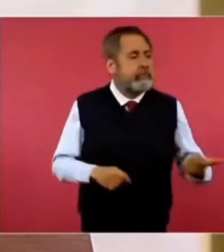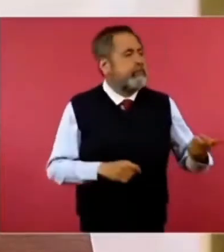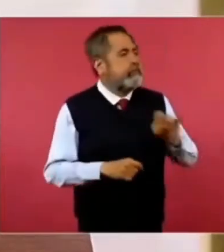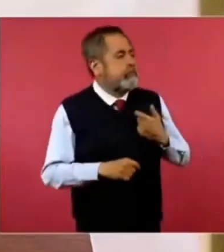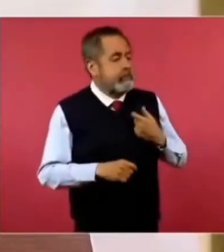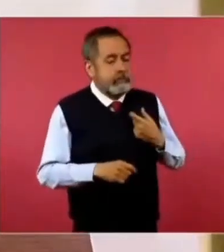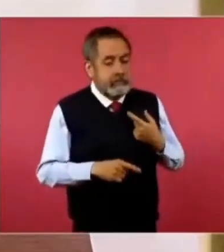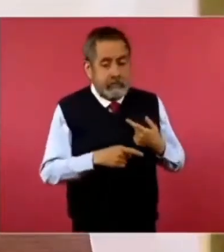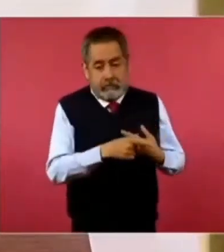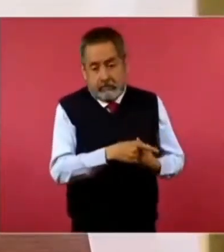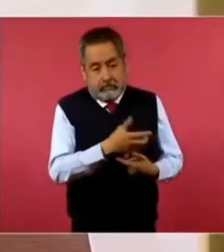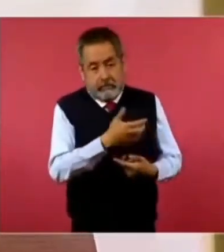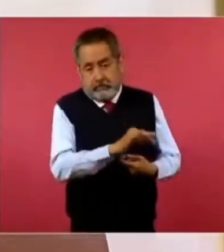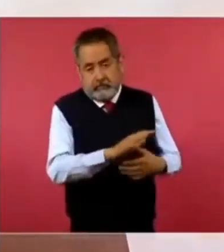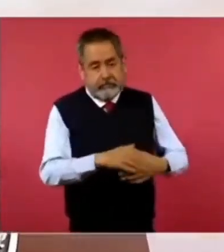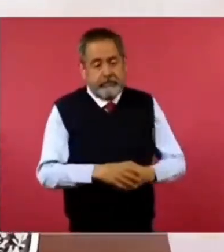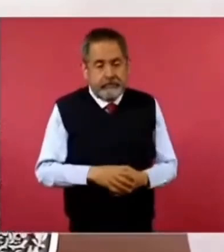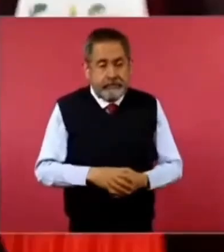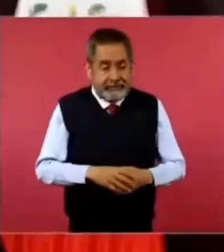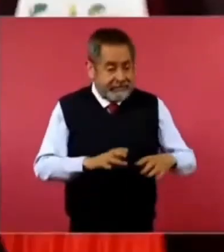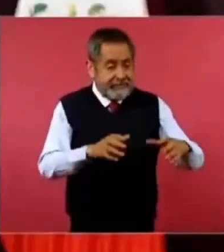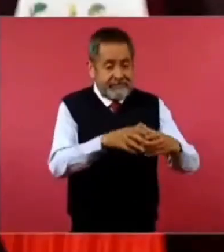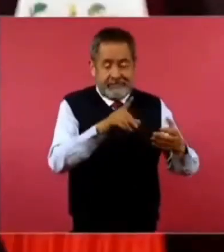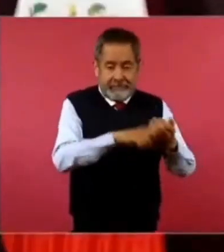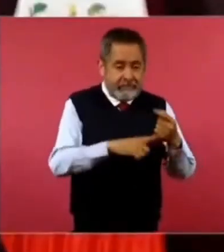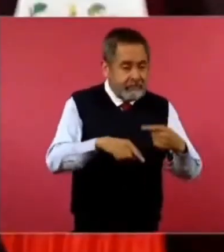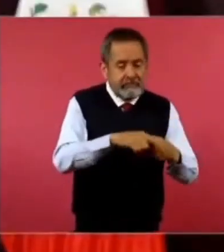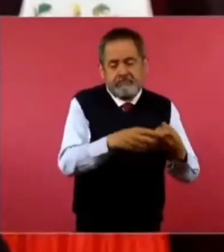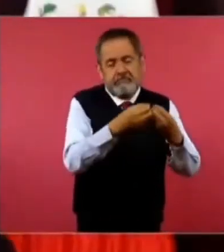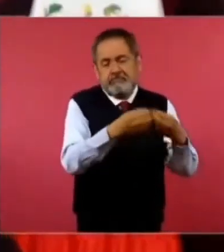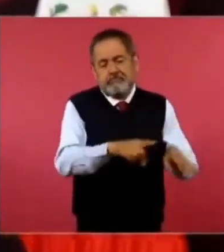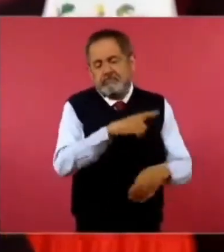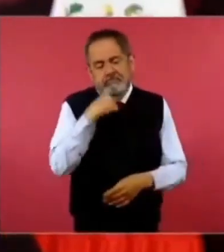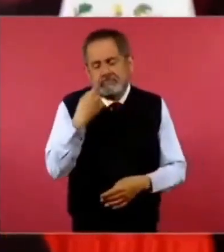Y cuando alguien se entrega por entero a la mentira, pierde